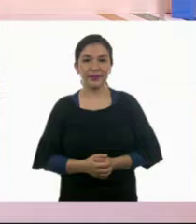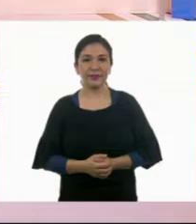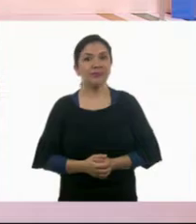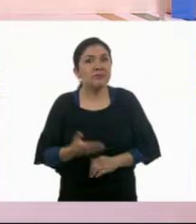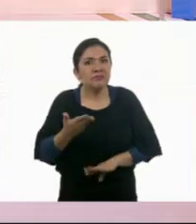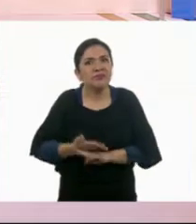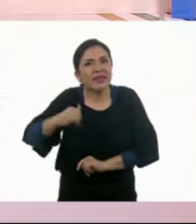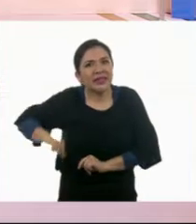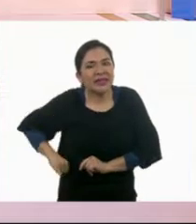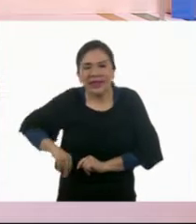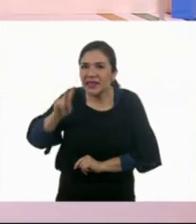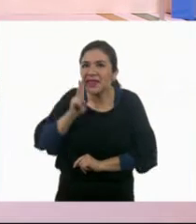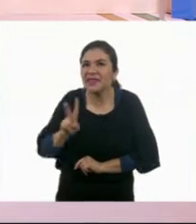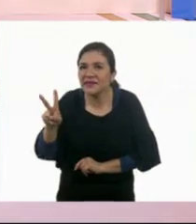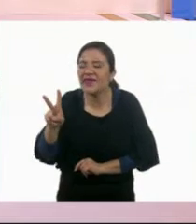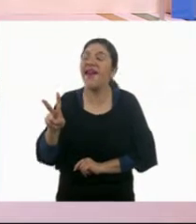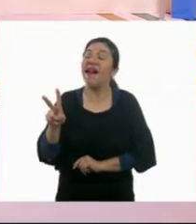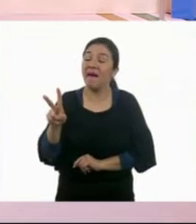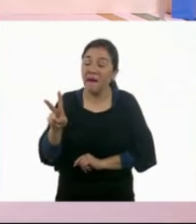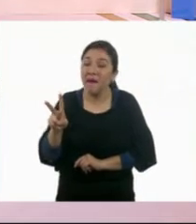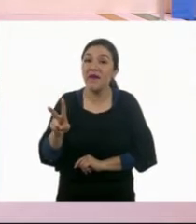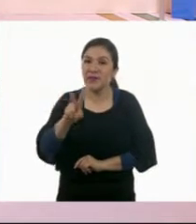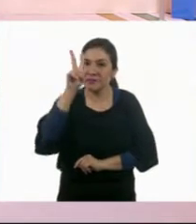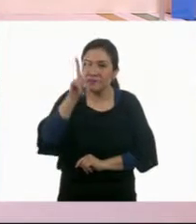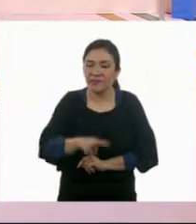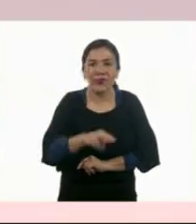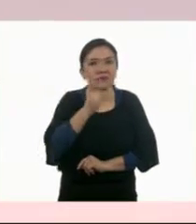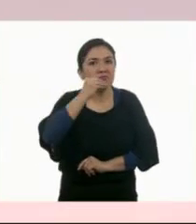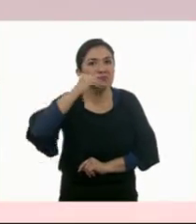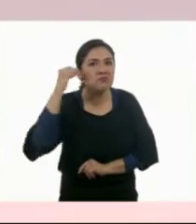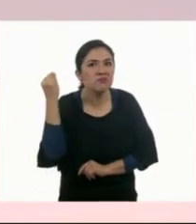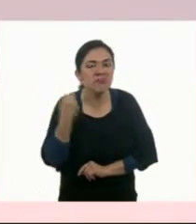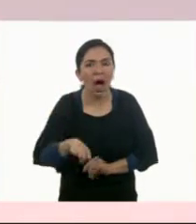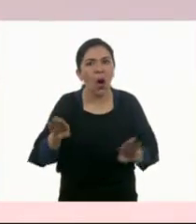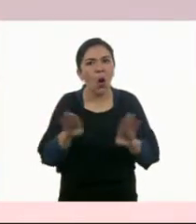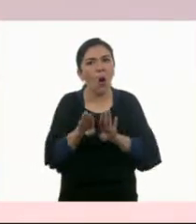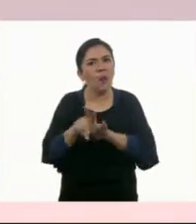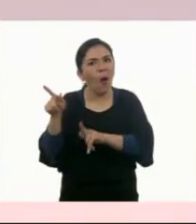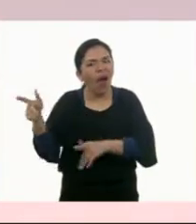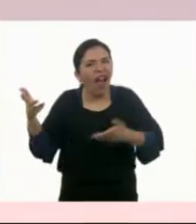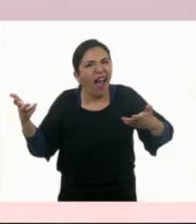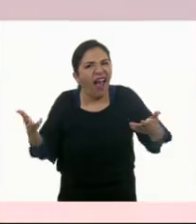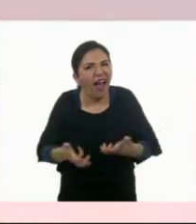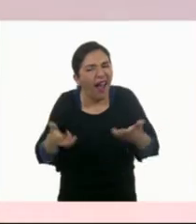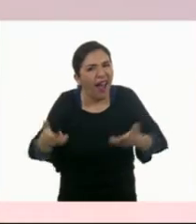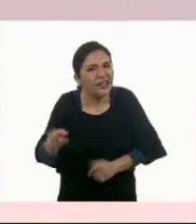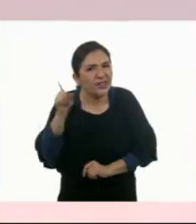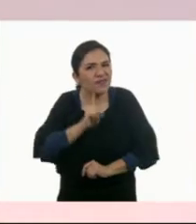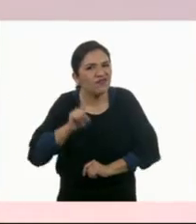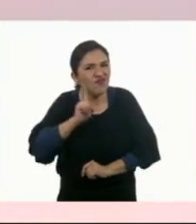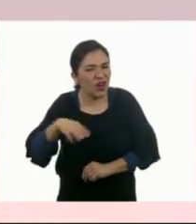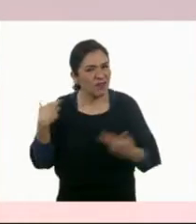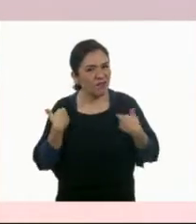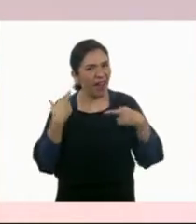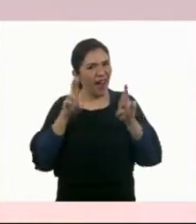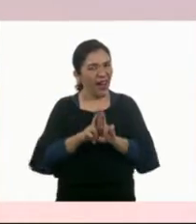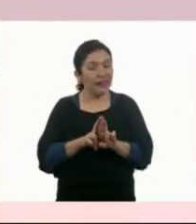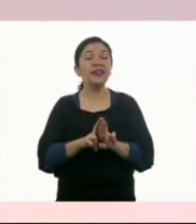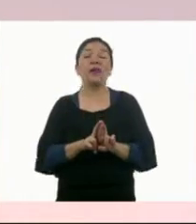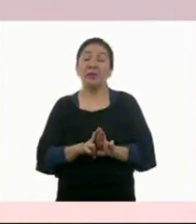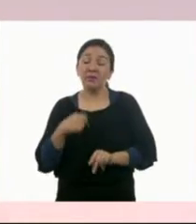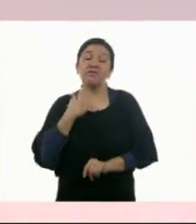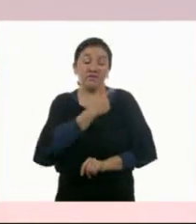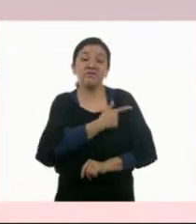¡Qué interesante! ¿Verdad? Es impresionante lo que hace Sabet Barrera.